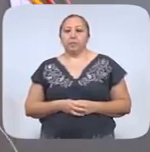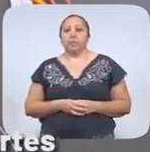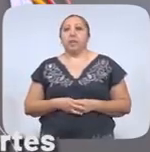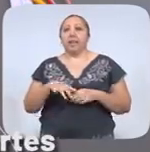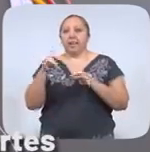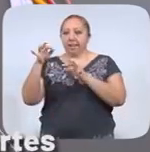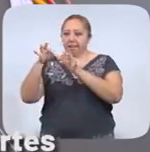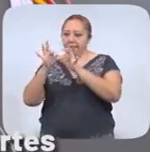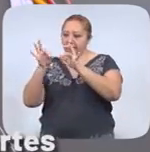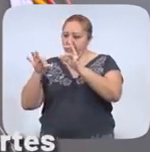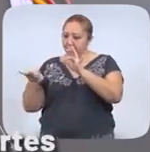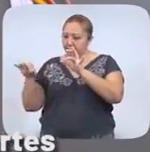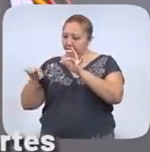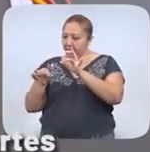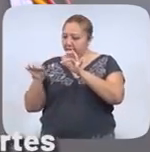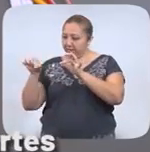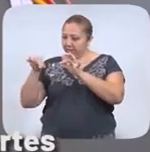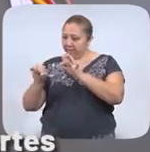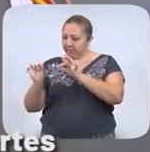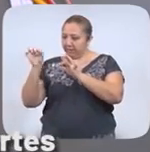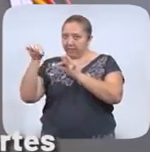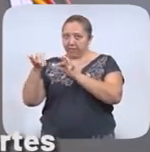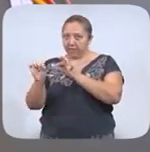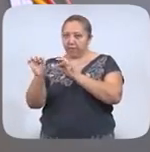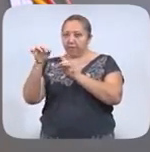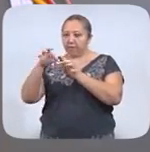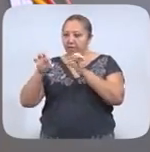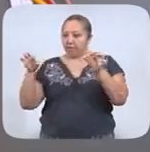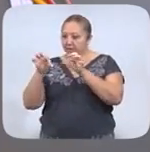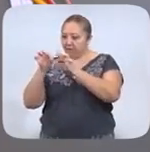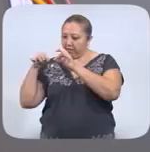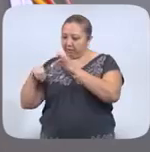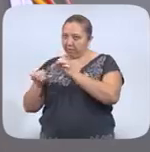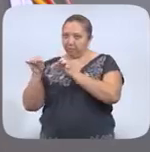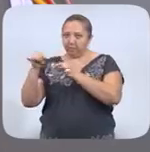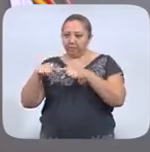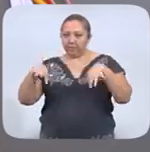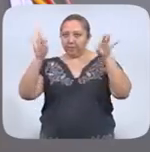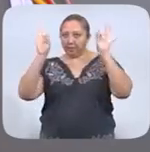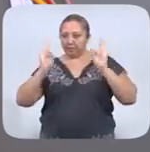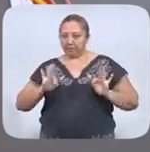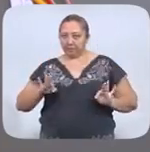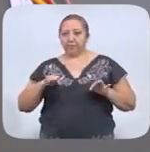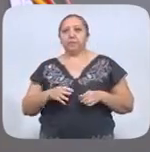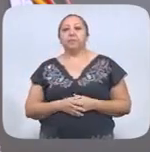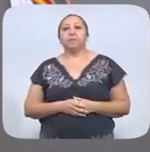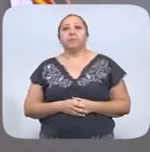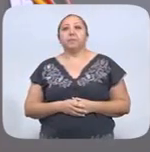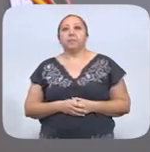pase el elástico en zig zag por los cortes de cada lado de la tela